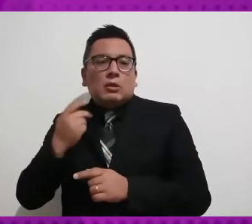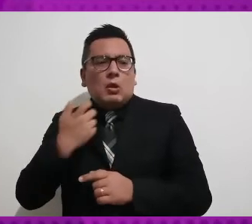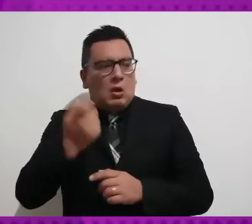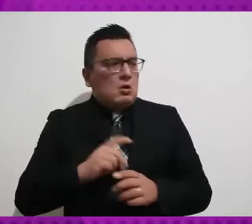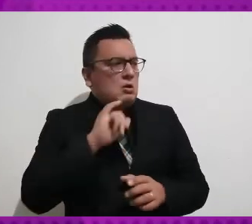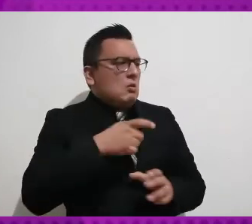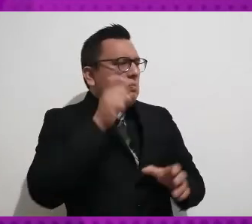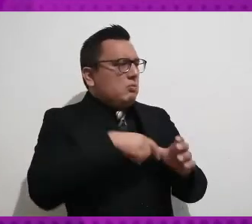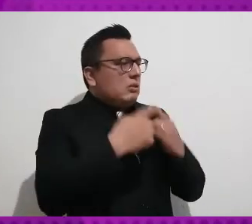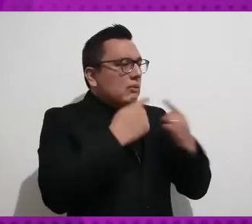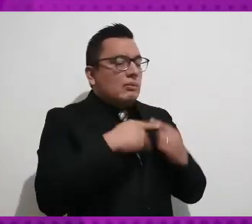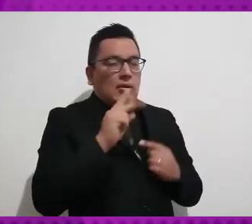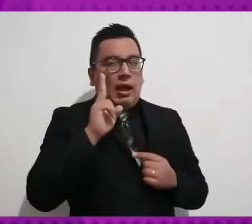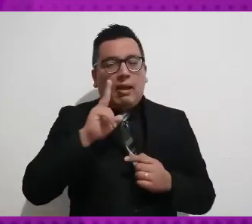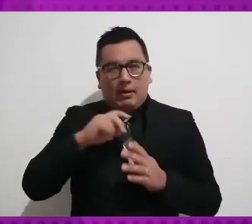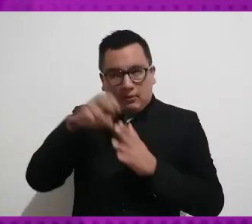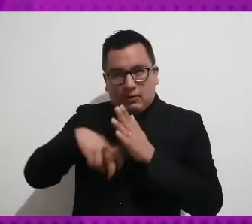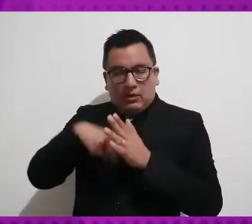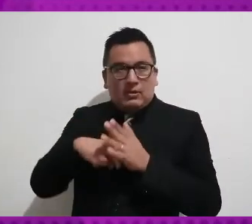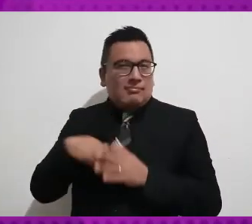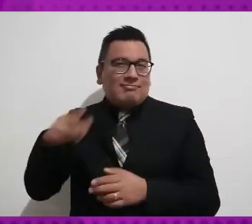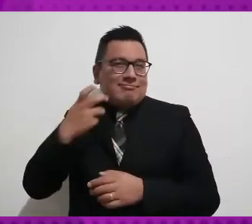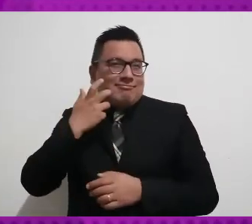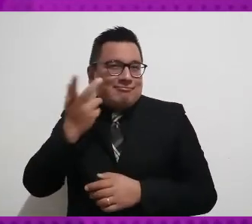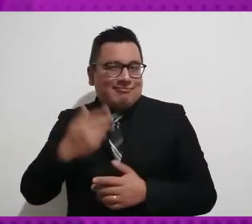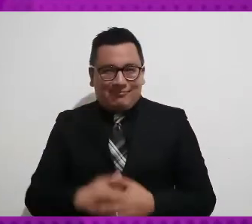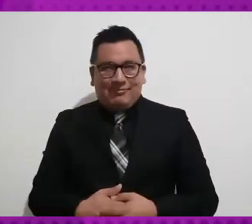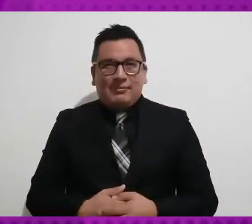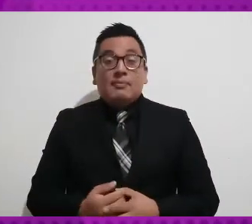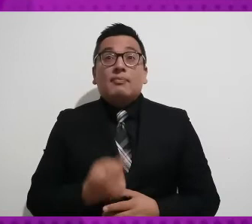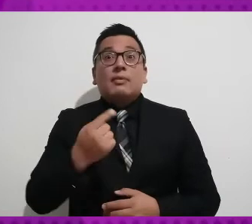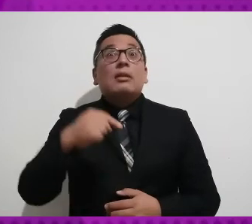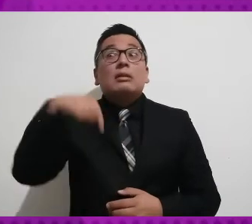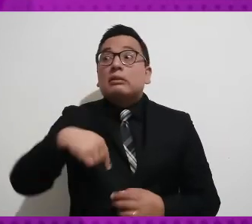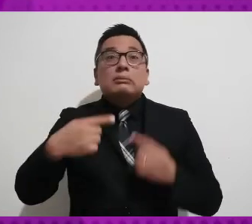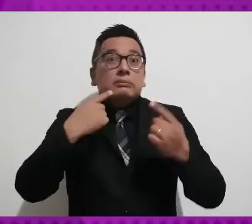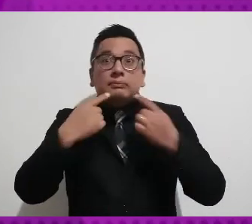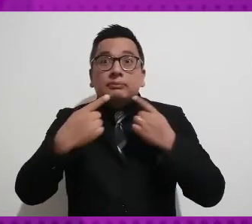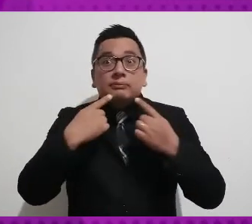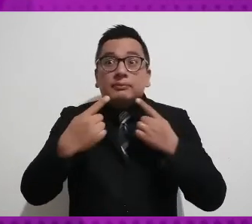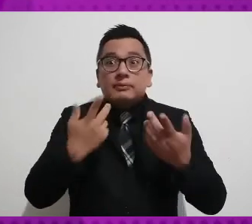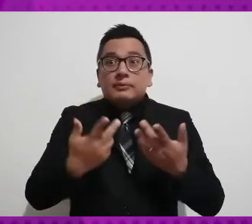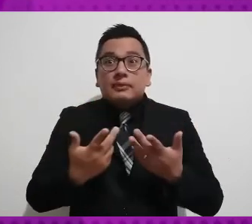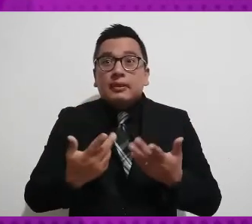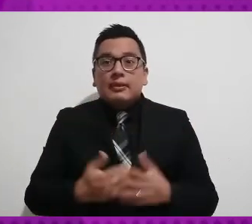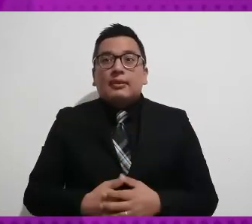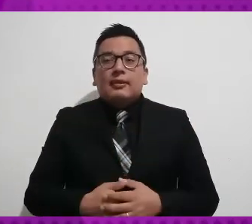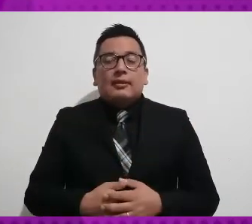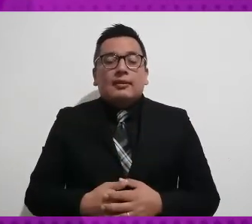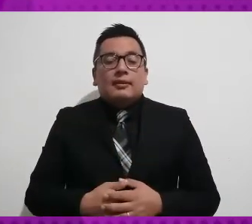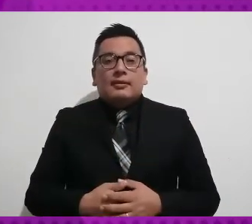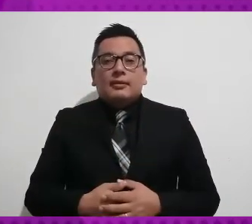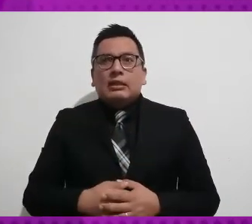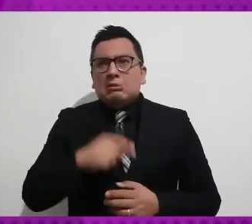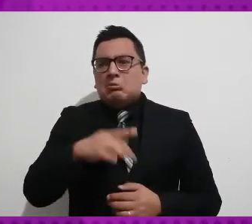Por supuesto, porque aquí se da una deliberación, en esta mesa, se da una deliberación, pues por lo menos,